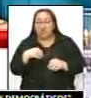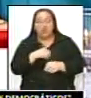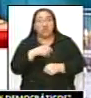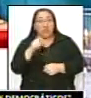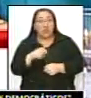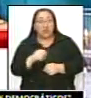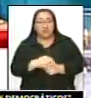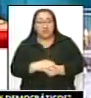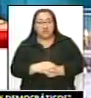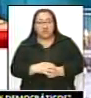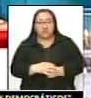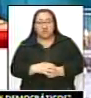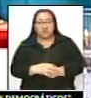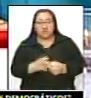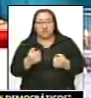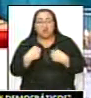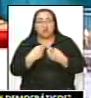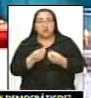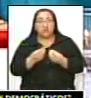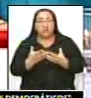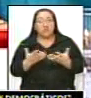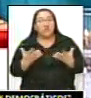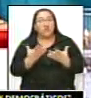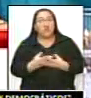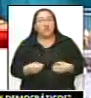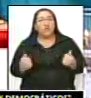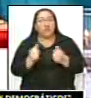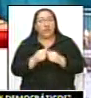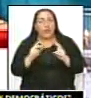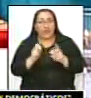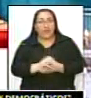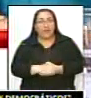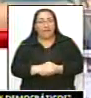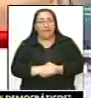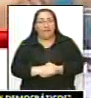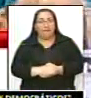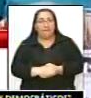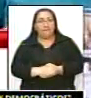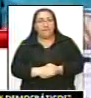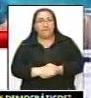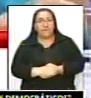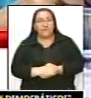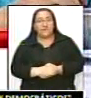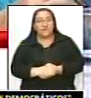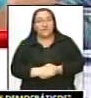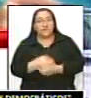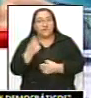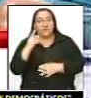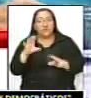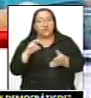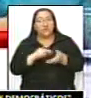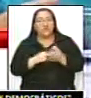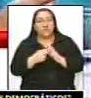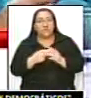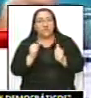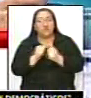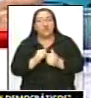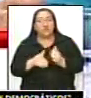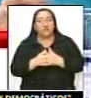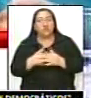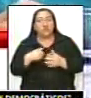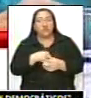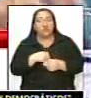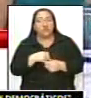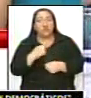necesitamos tener la flexibilidad del caso para poder actuar en función a lo que los